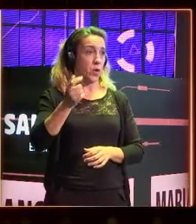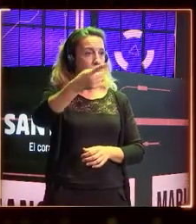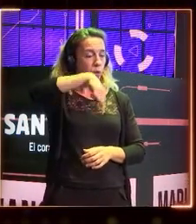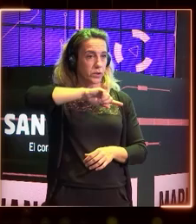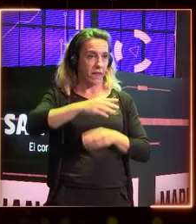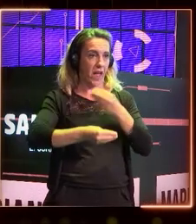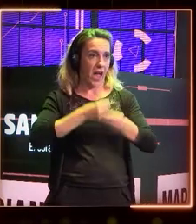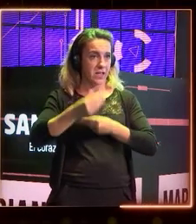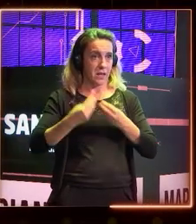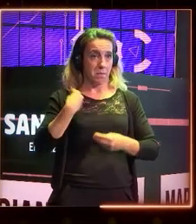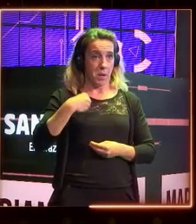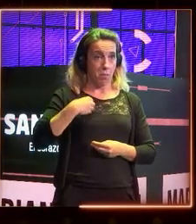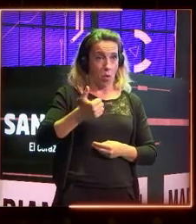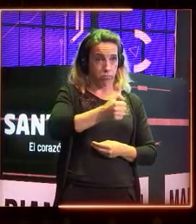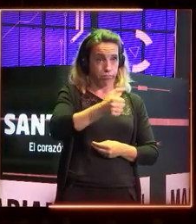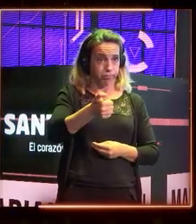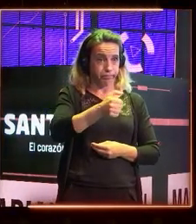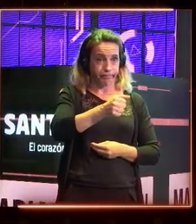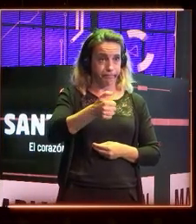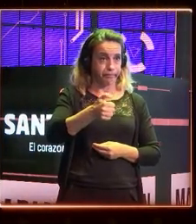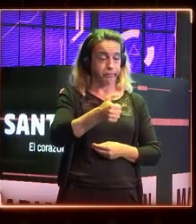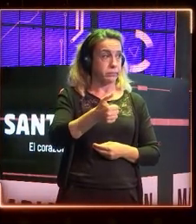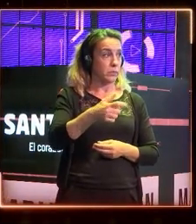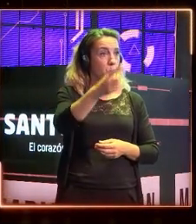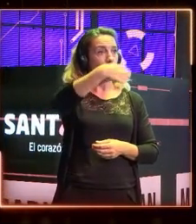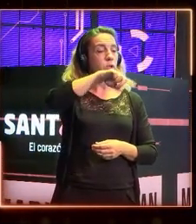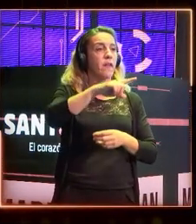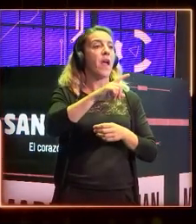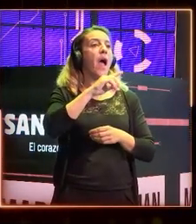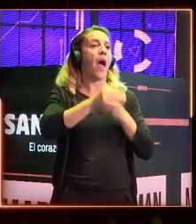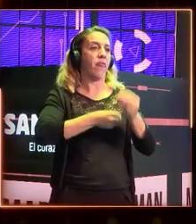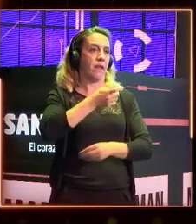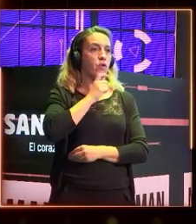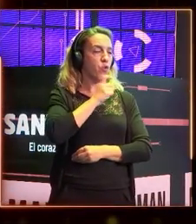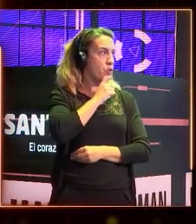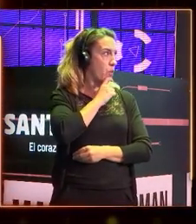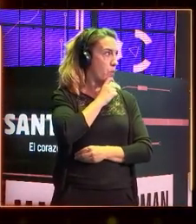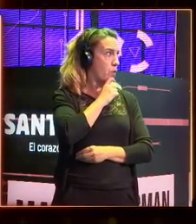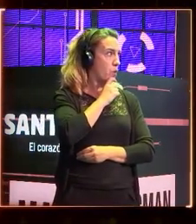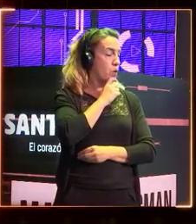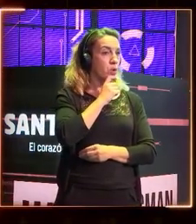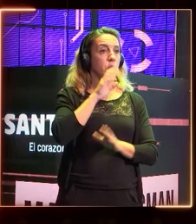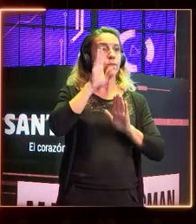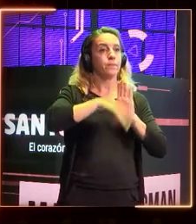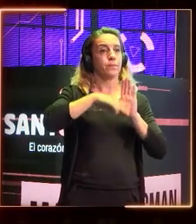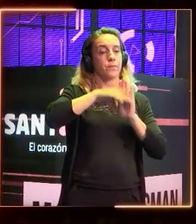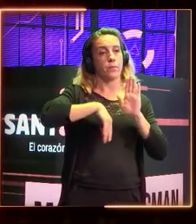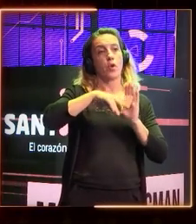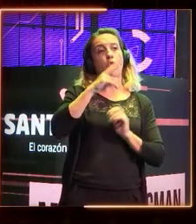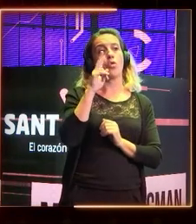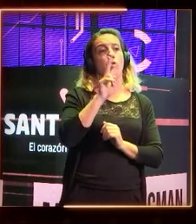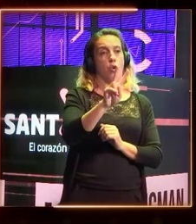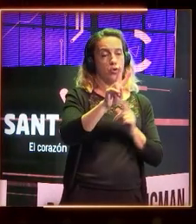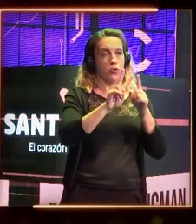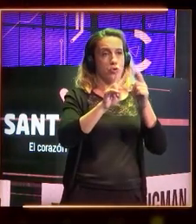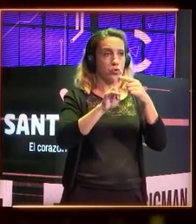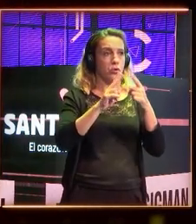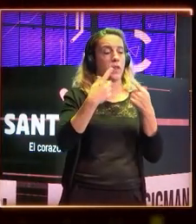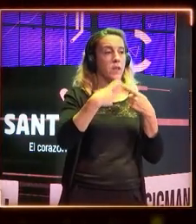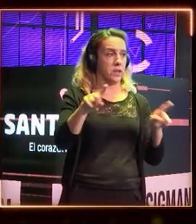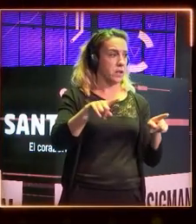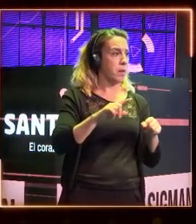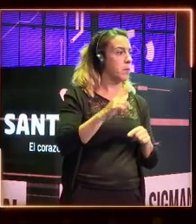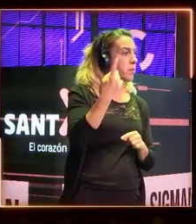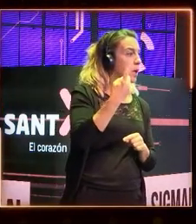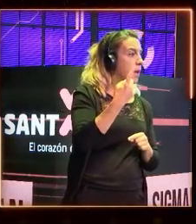chino eso que acabamos de hacer pero lo van a hacer presten atención porque esto es muy importante lo van a hacer con dos reglas que son distintas la primera es lo que acabamos